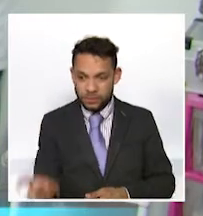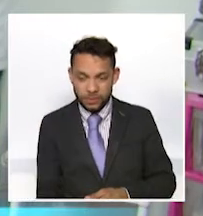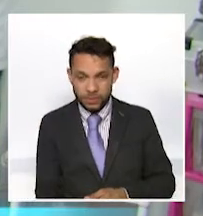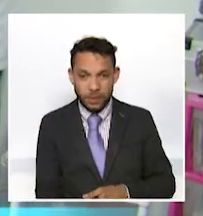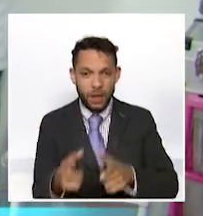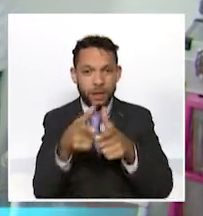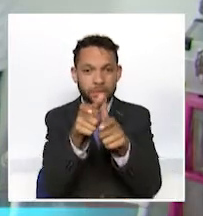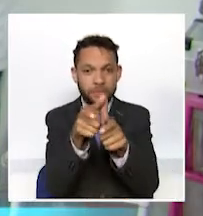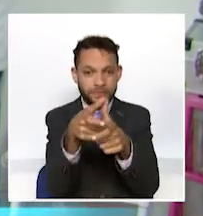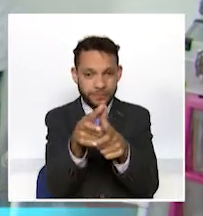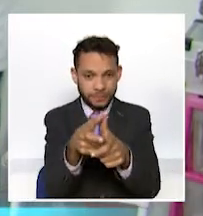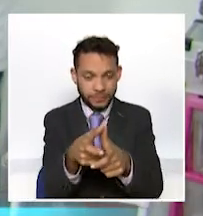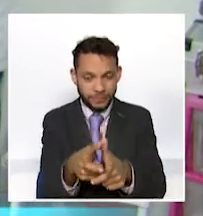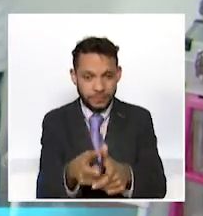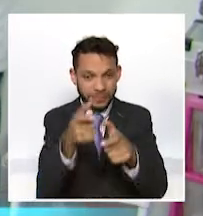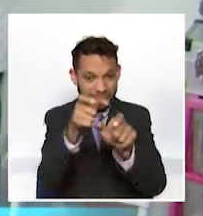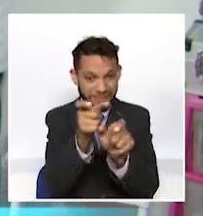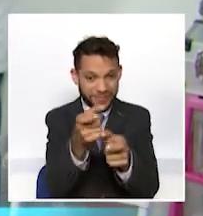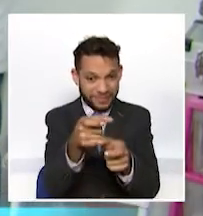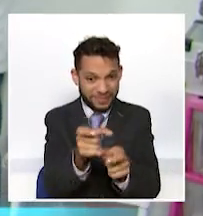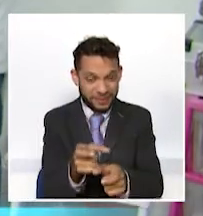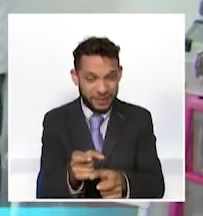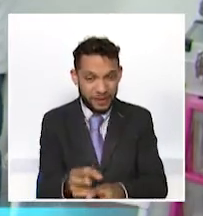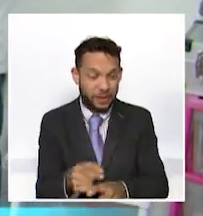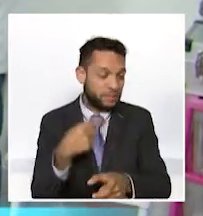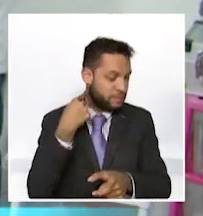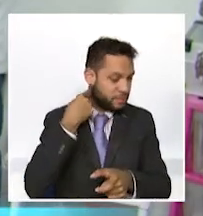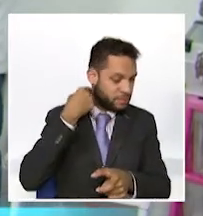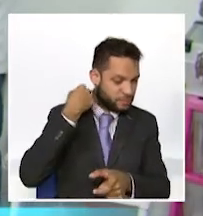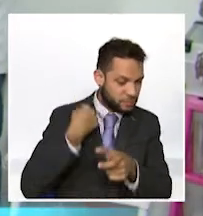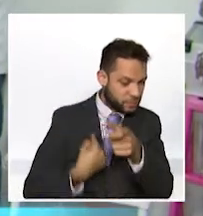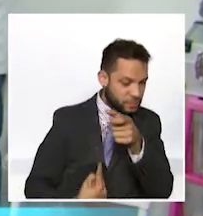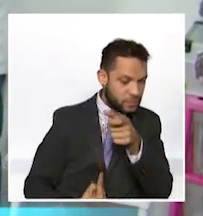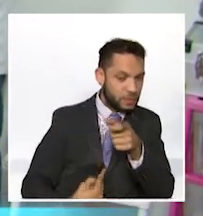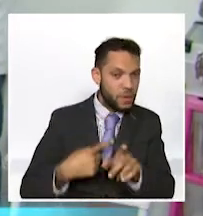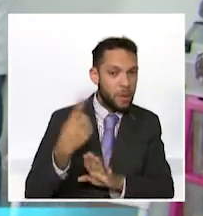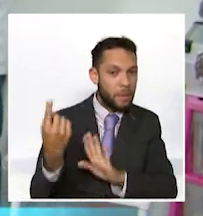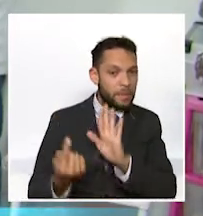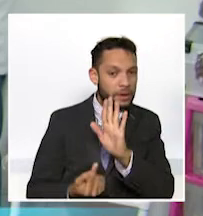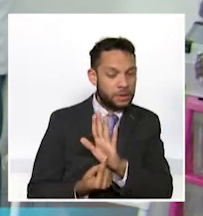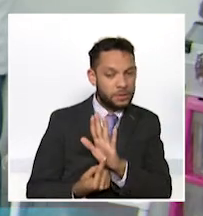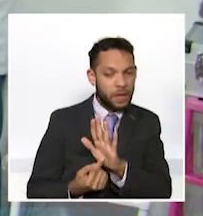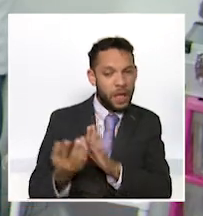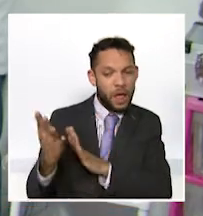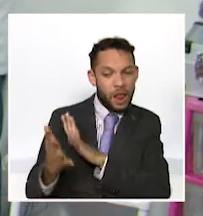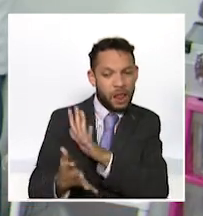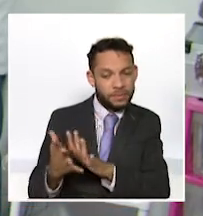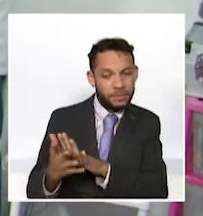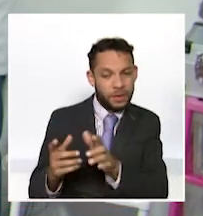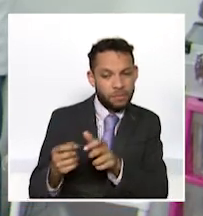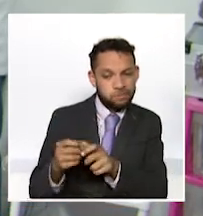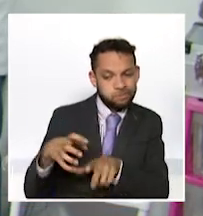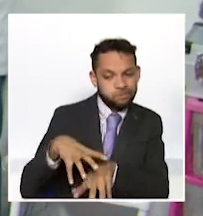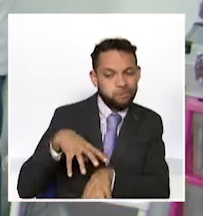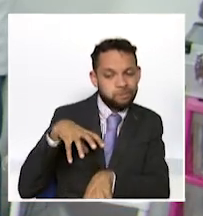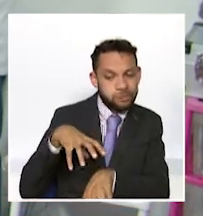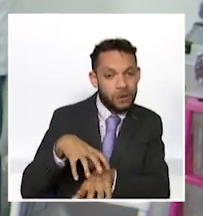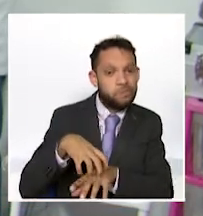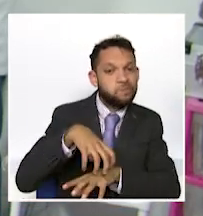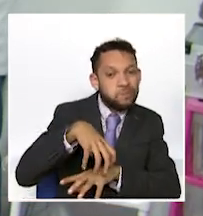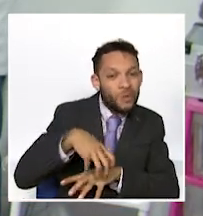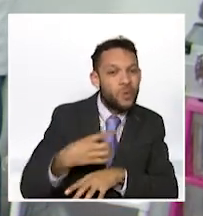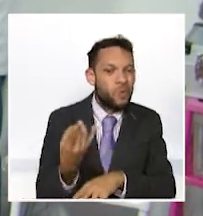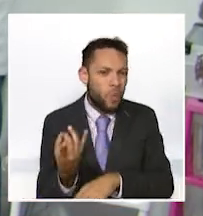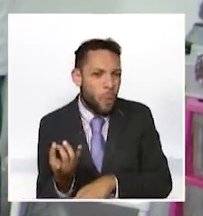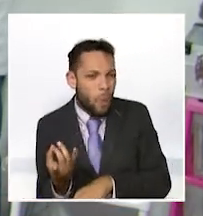vertebral, y con el proceso se pueden retraer, inflamar, y entonces donde vienen los